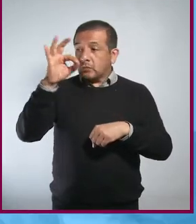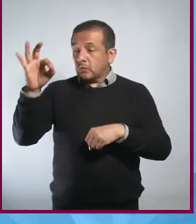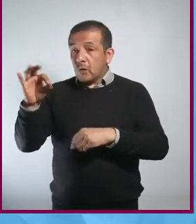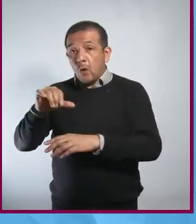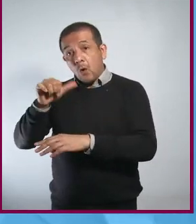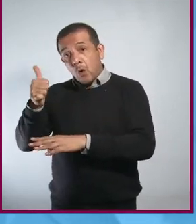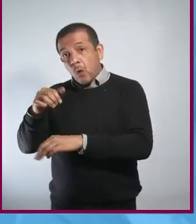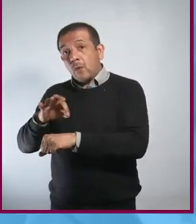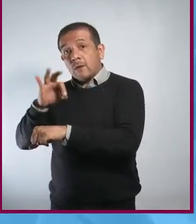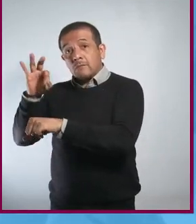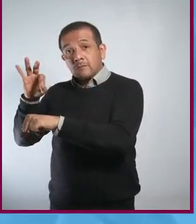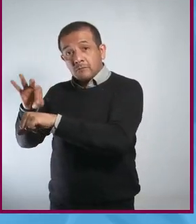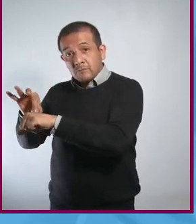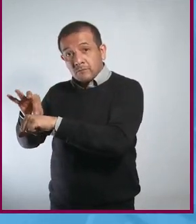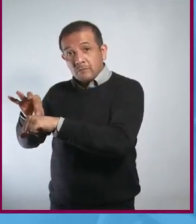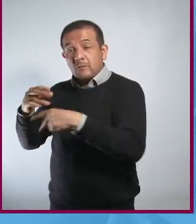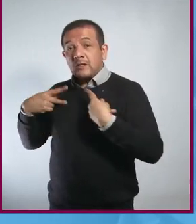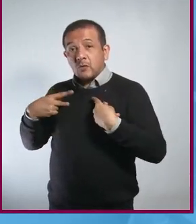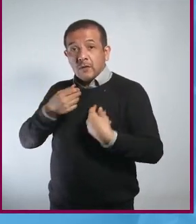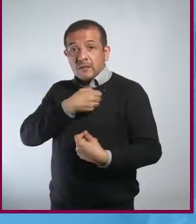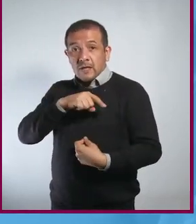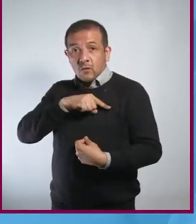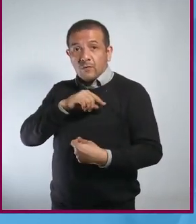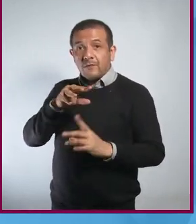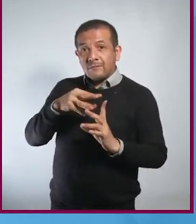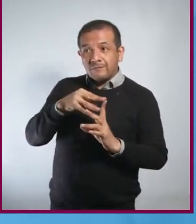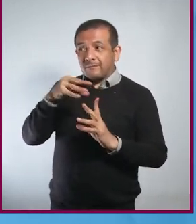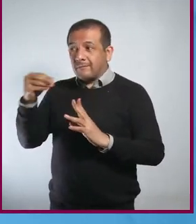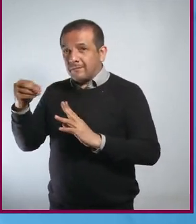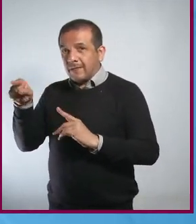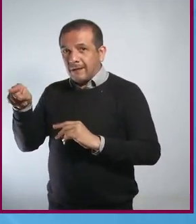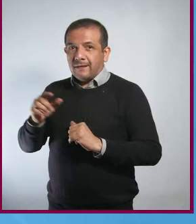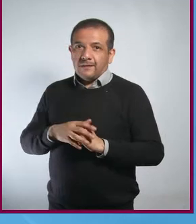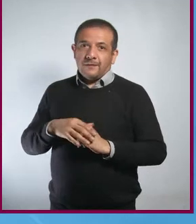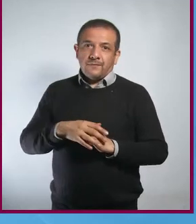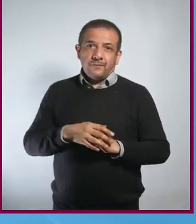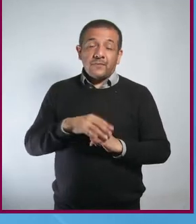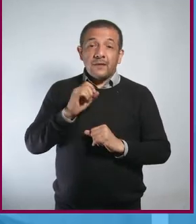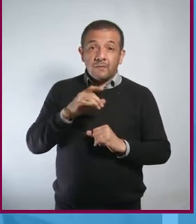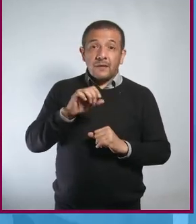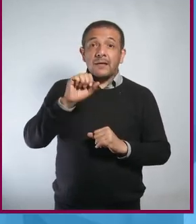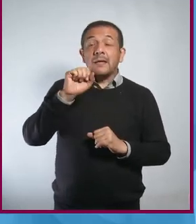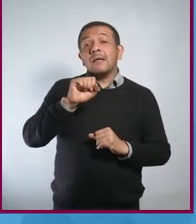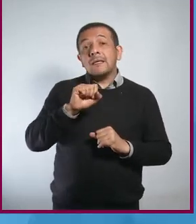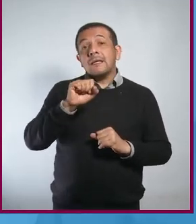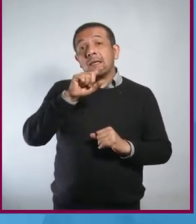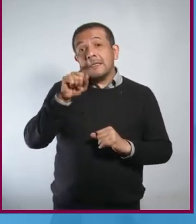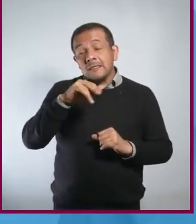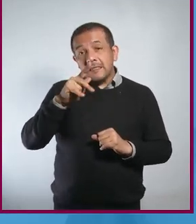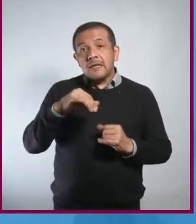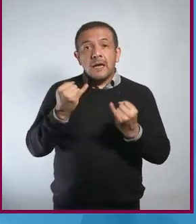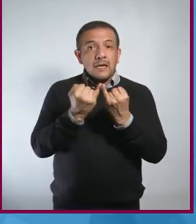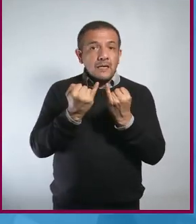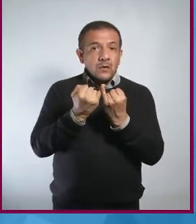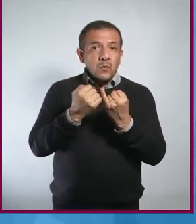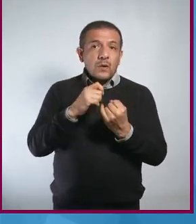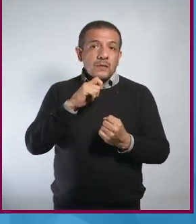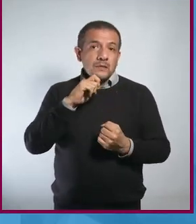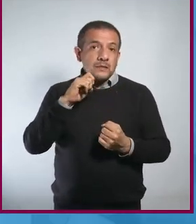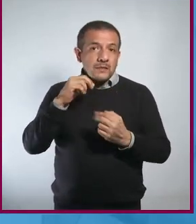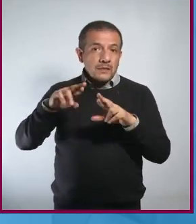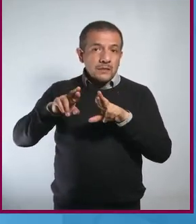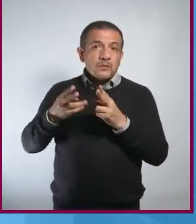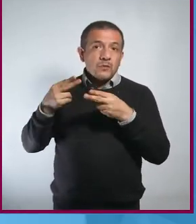a una persona sana, le transmite la infección. El Zika también se puede transmitir por vía sexual, es decir, si